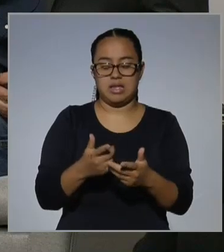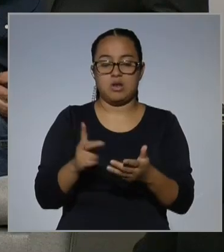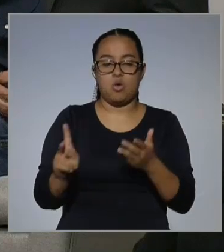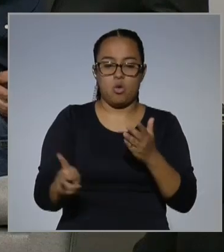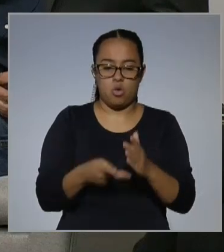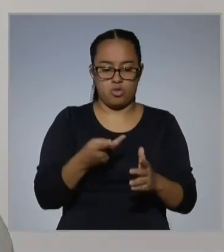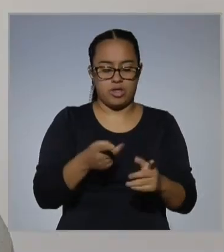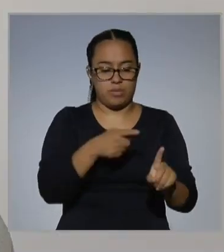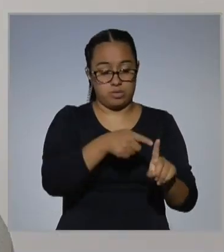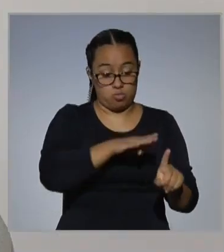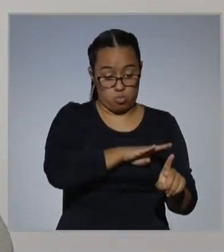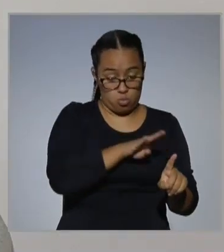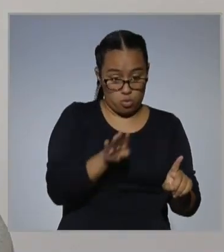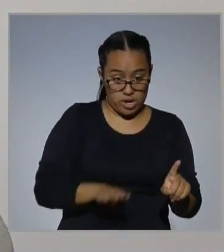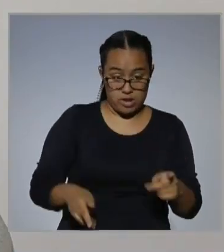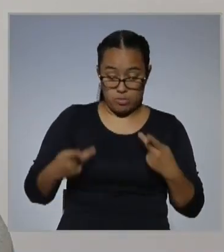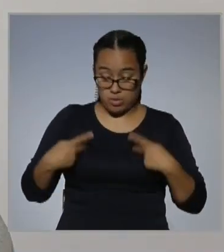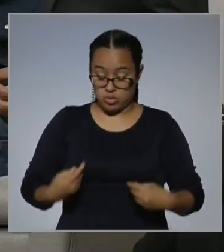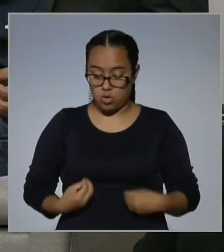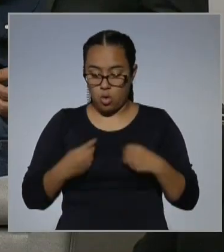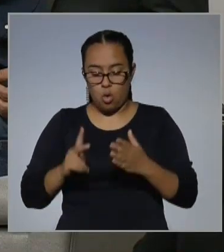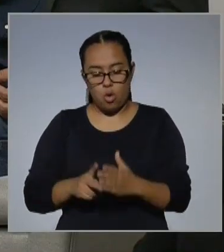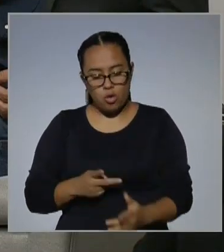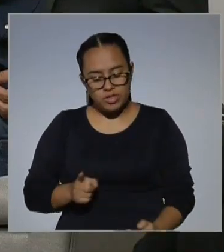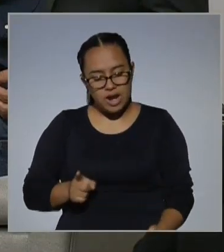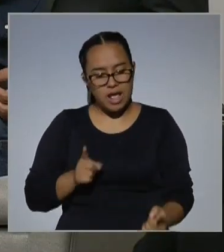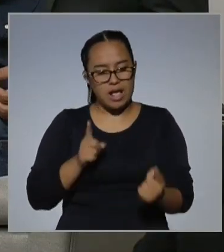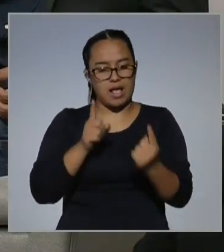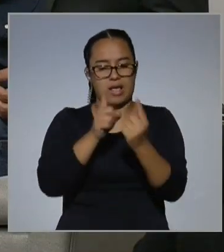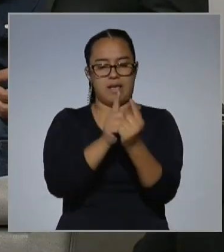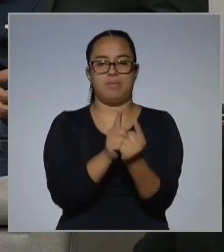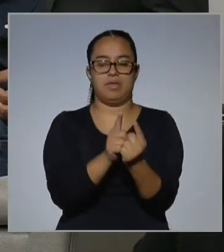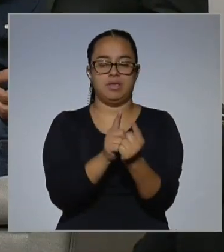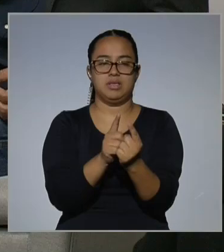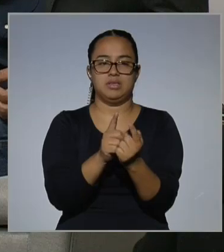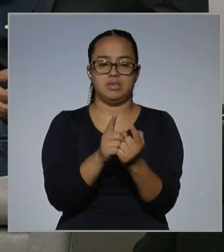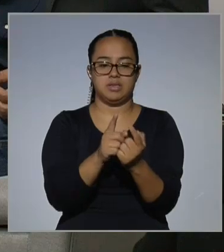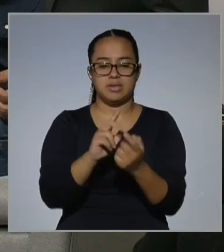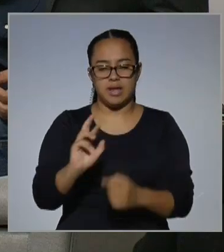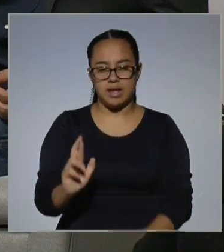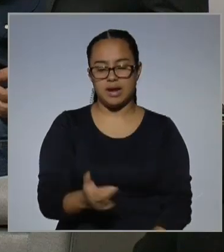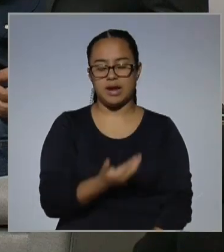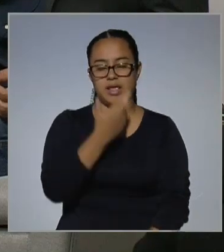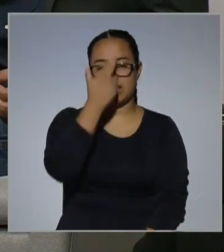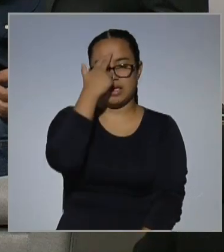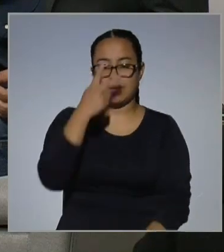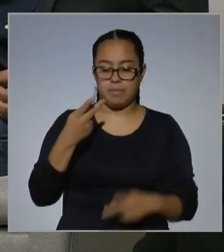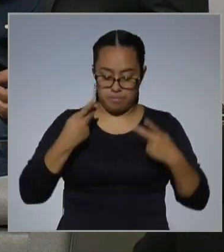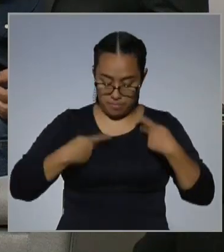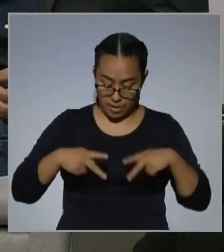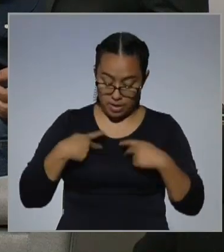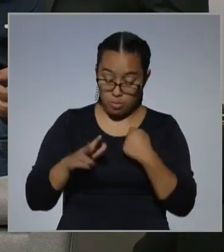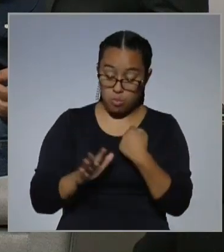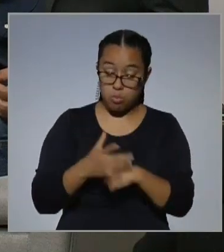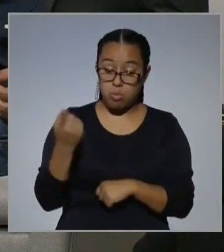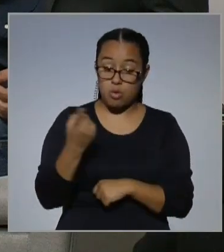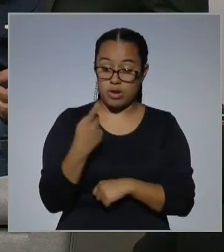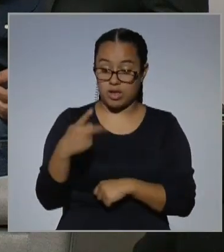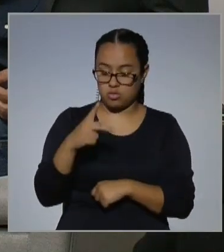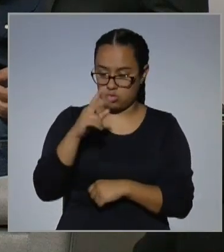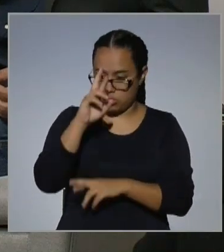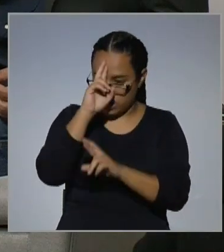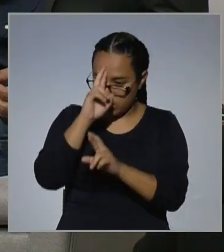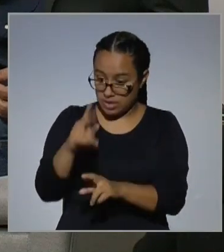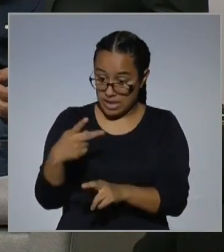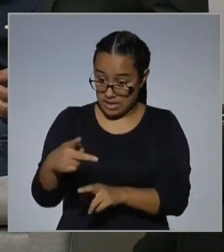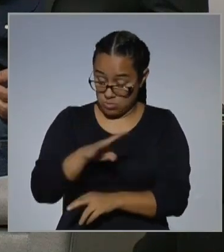decía Noemí, de que en realidad nuestro encuentro es con los difuntos, con nuestros seres queridos, porque el culto y el respeto a